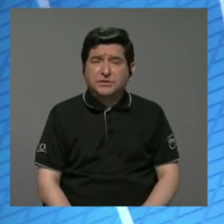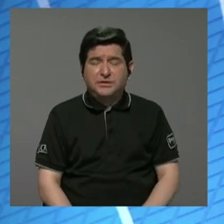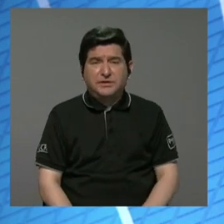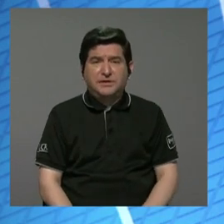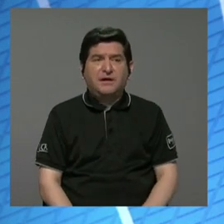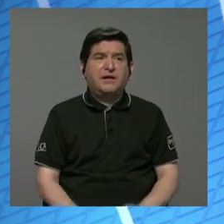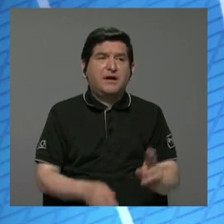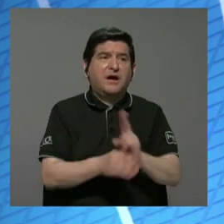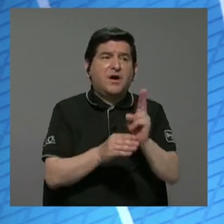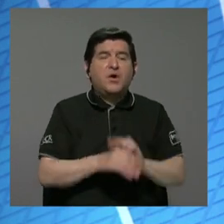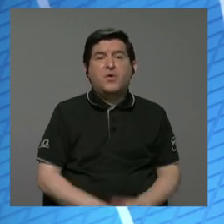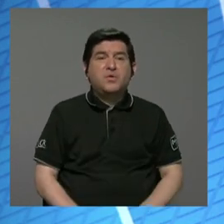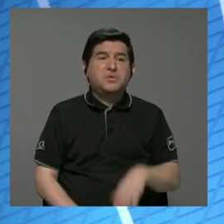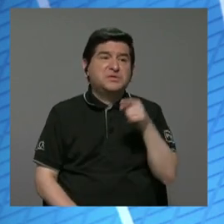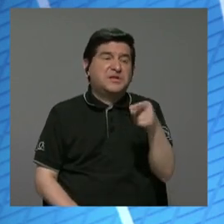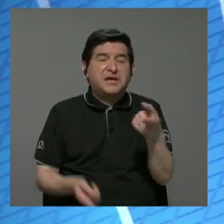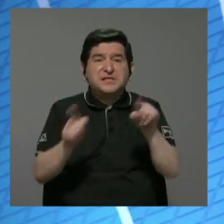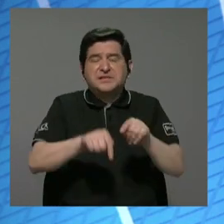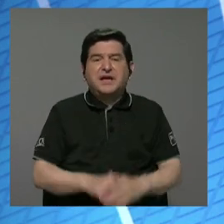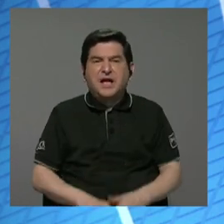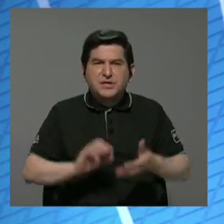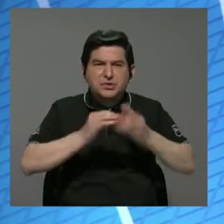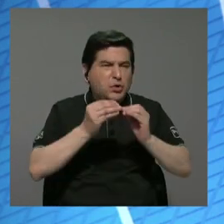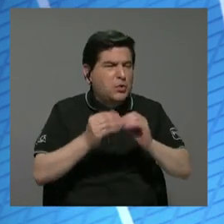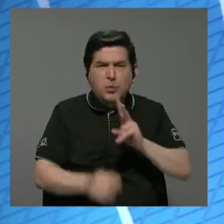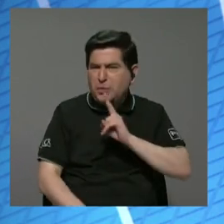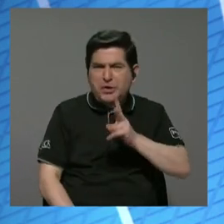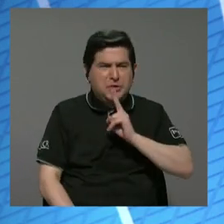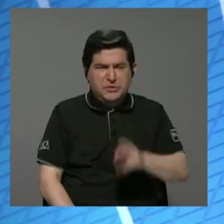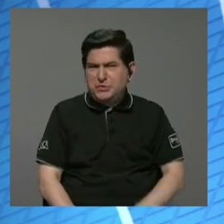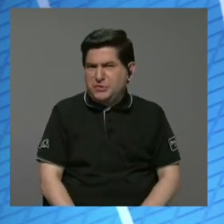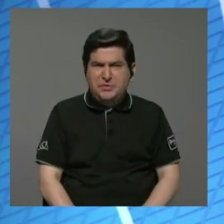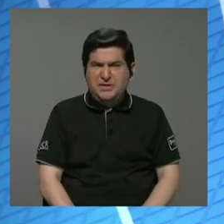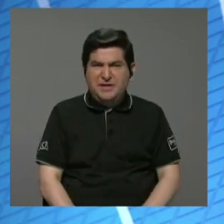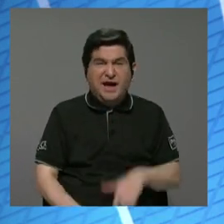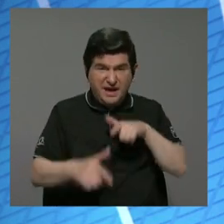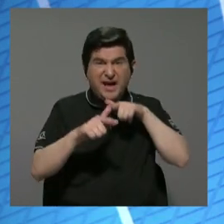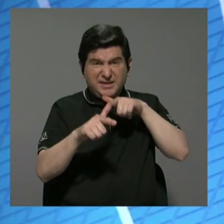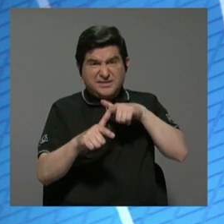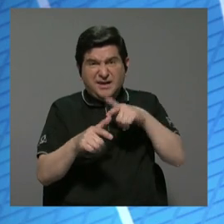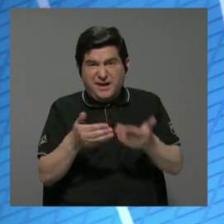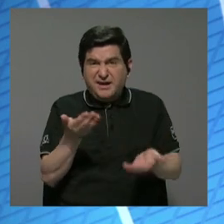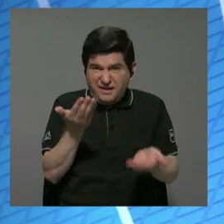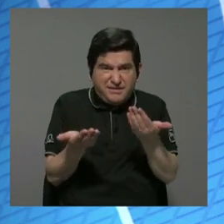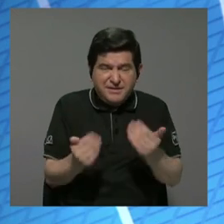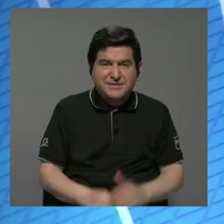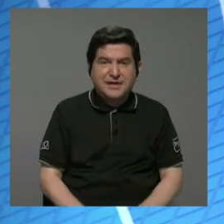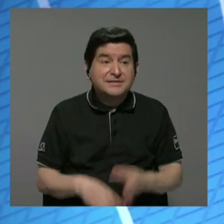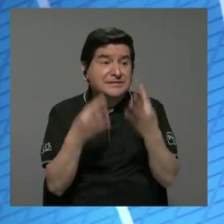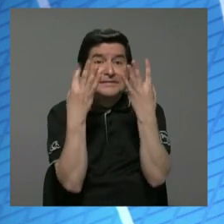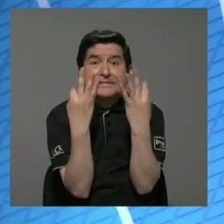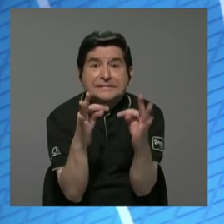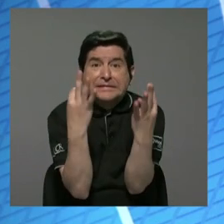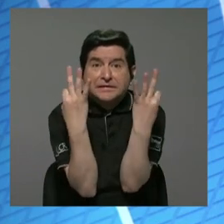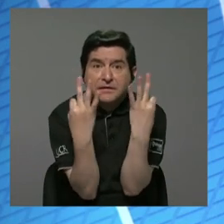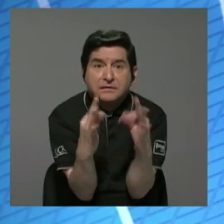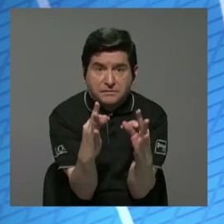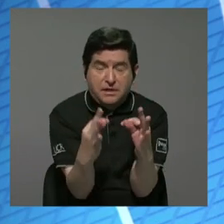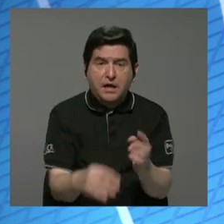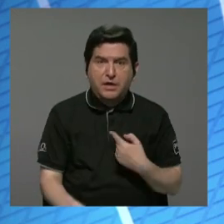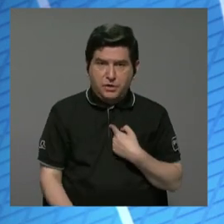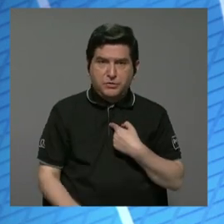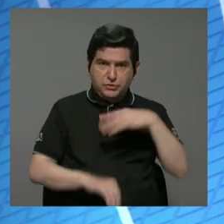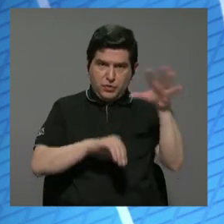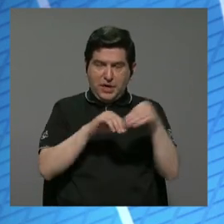utilizar hipérboles, es utilizar datos que no son reales, ¿verdad? Un poco intentando como, bueno, yo